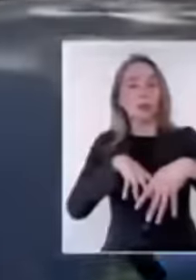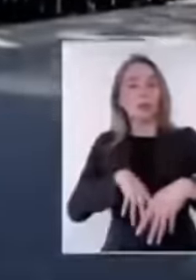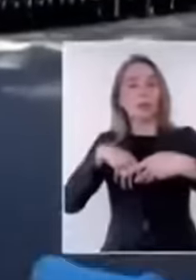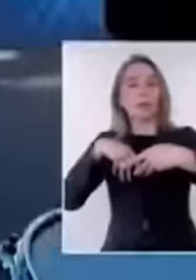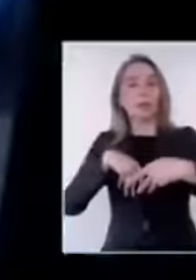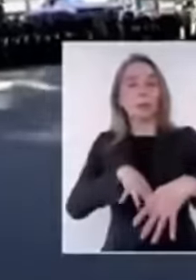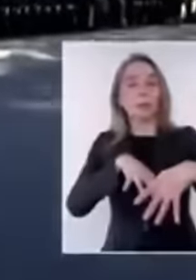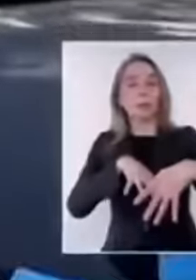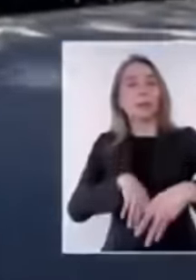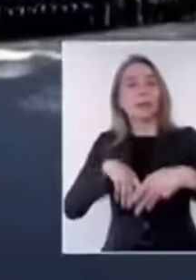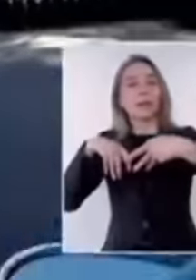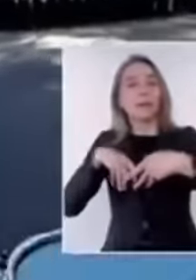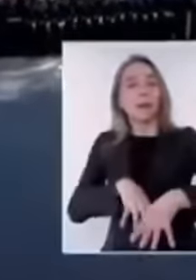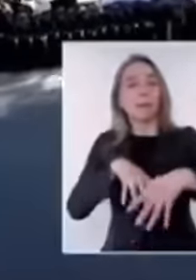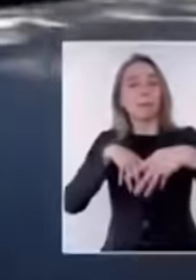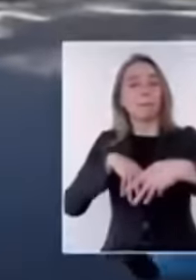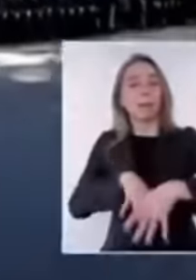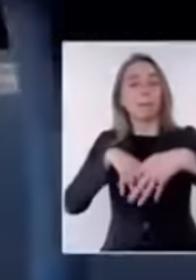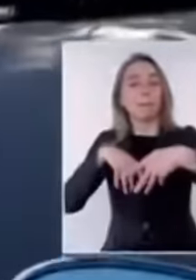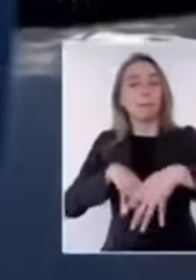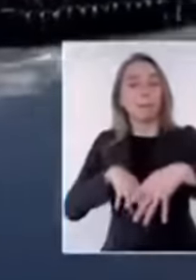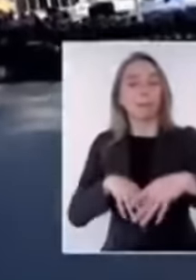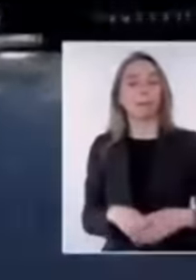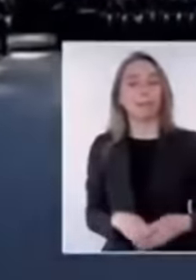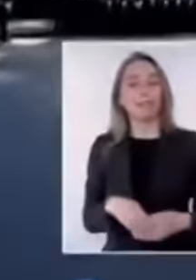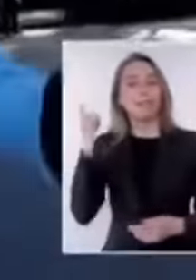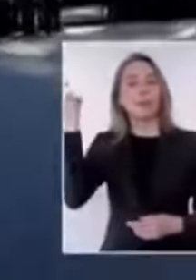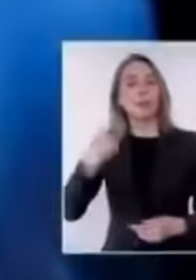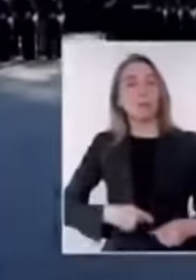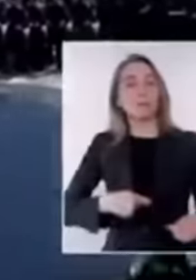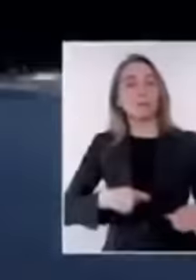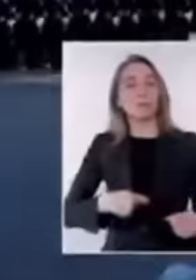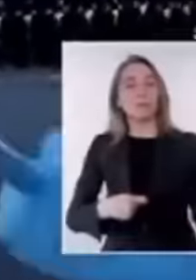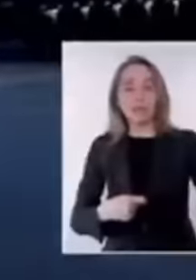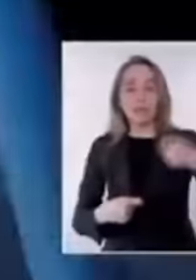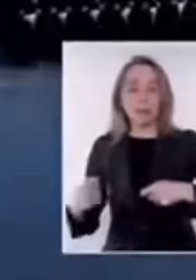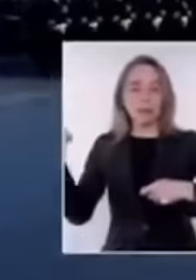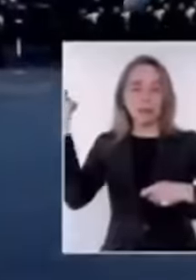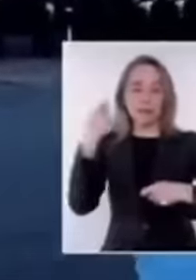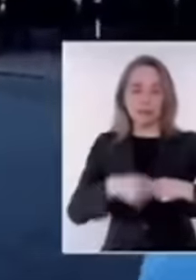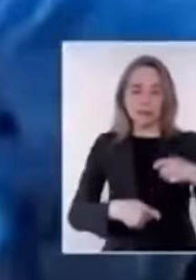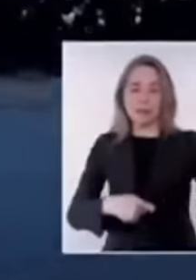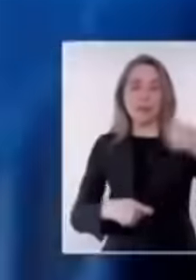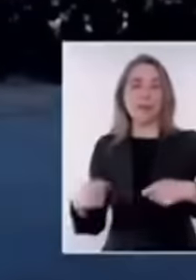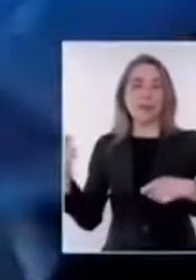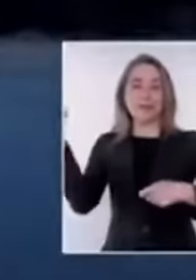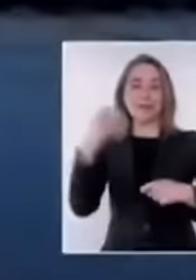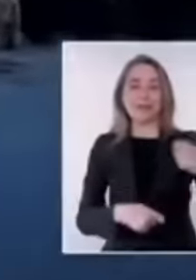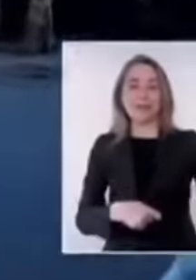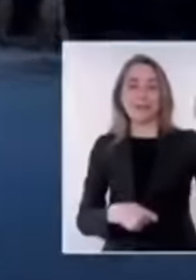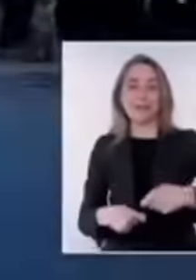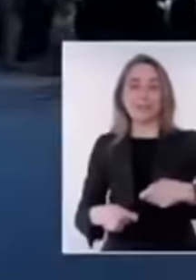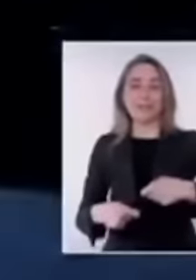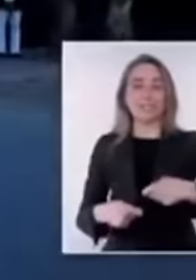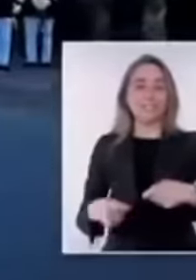Si no, es cuestión de mirar las fechas. O le copian el nombre o copian todo el contenido que hay